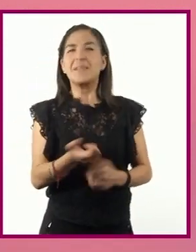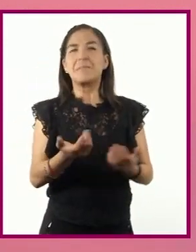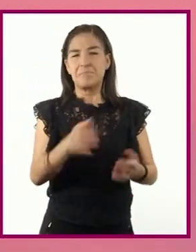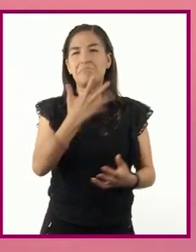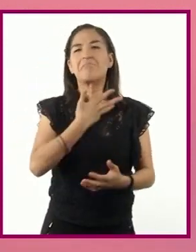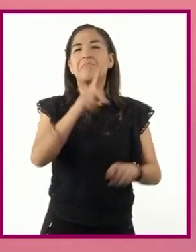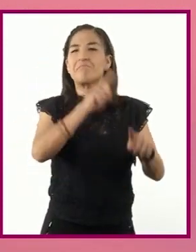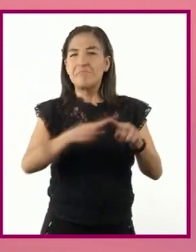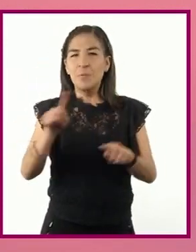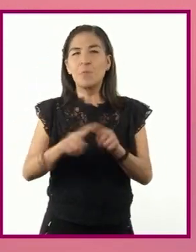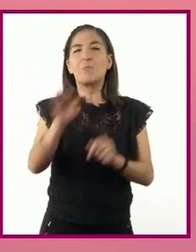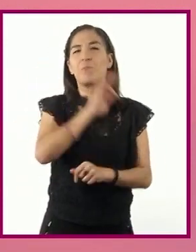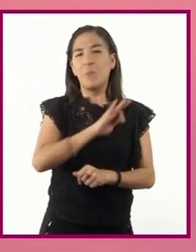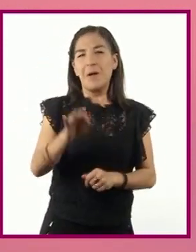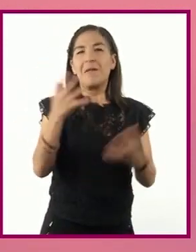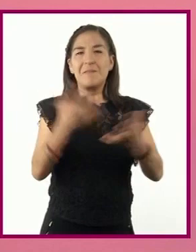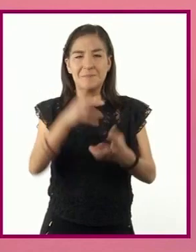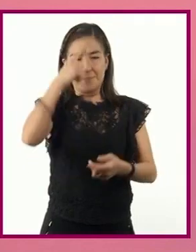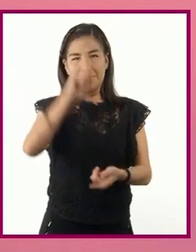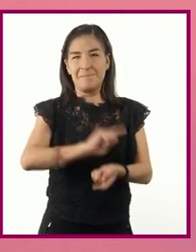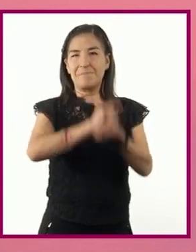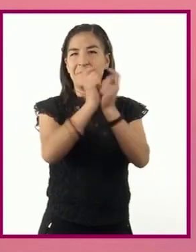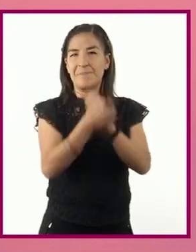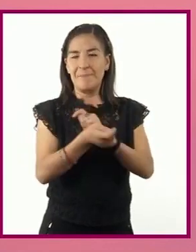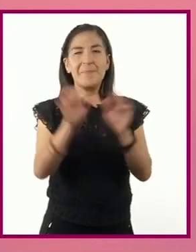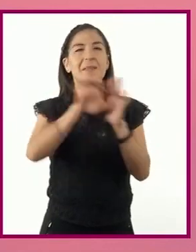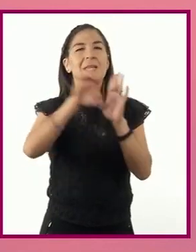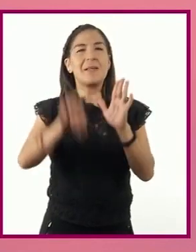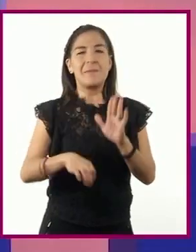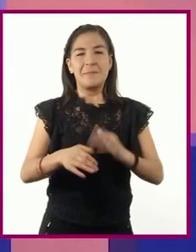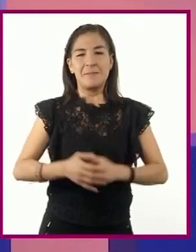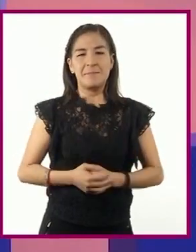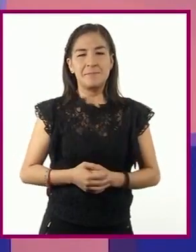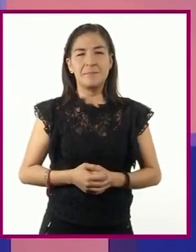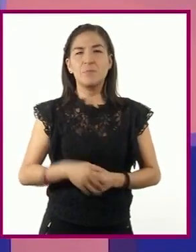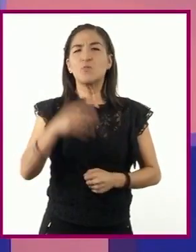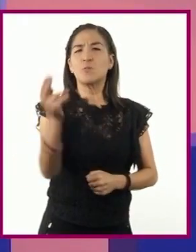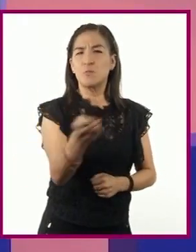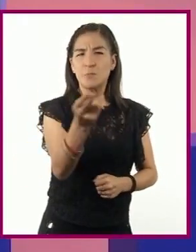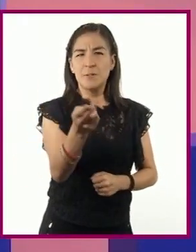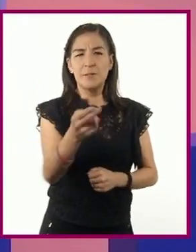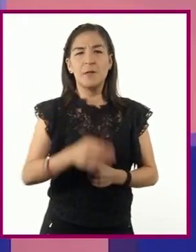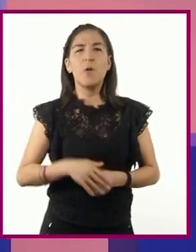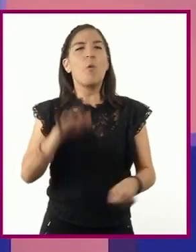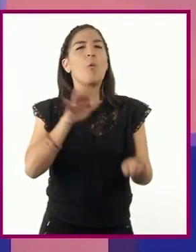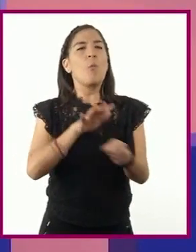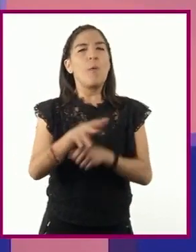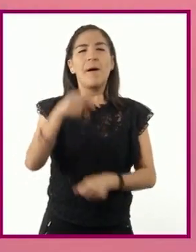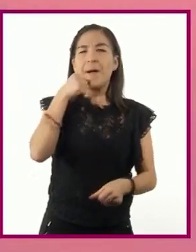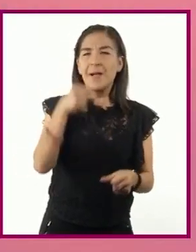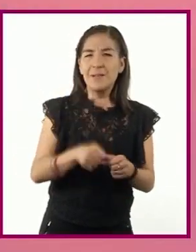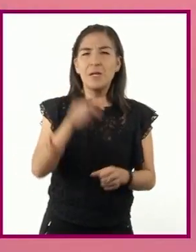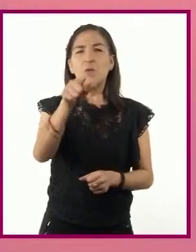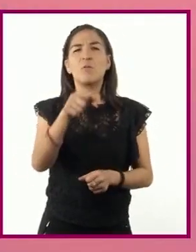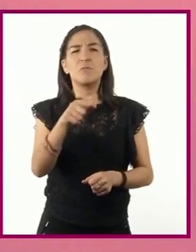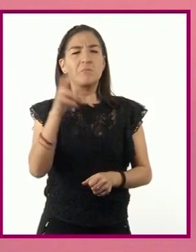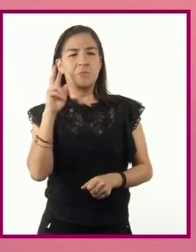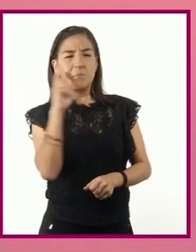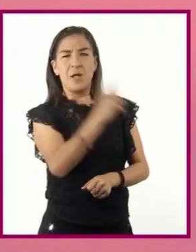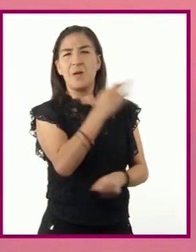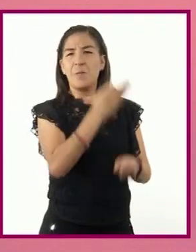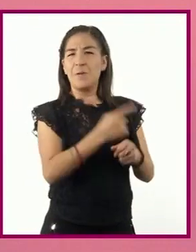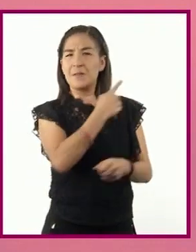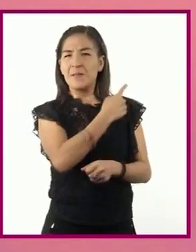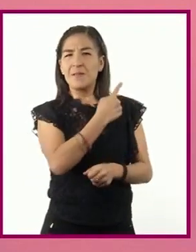tener varias posibilidades para traducirlo. Por ejemplo, ¿ustedes qué letras o símbolos alcanzan a ver